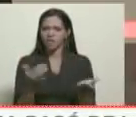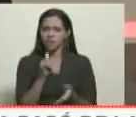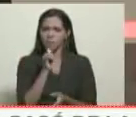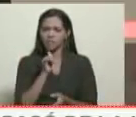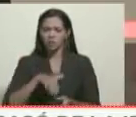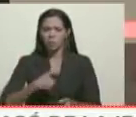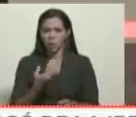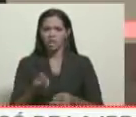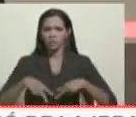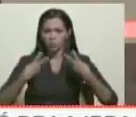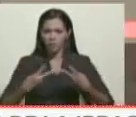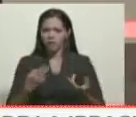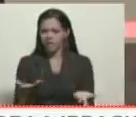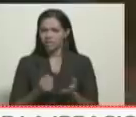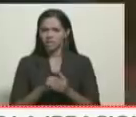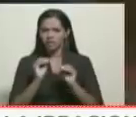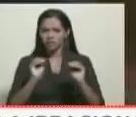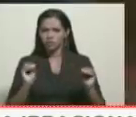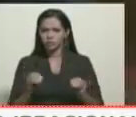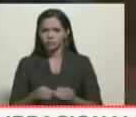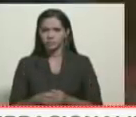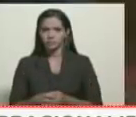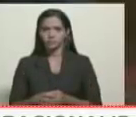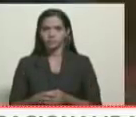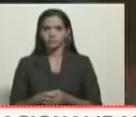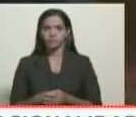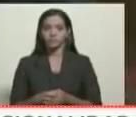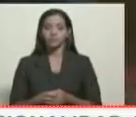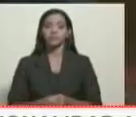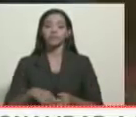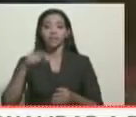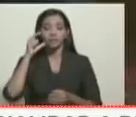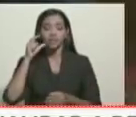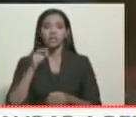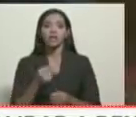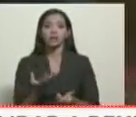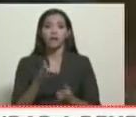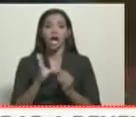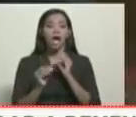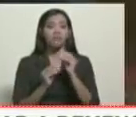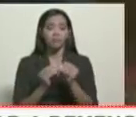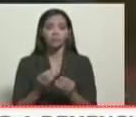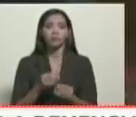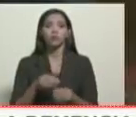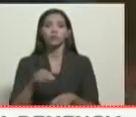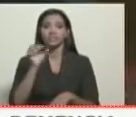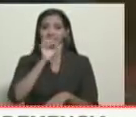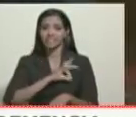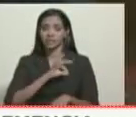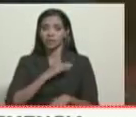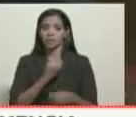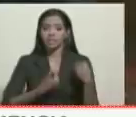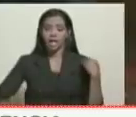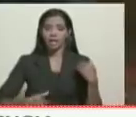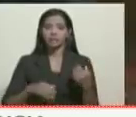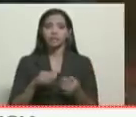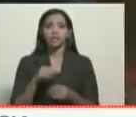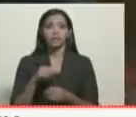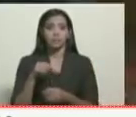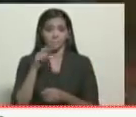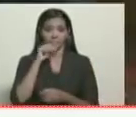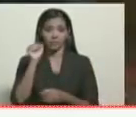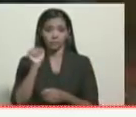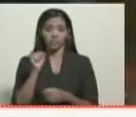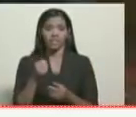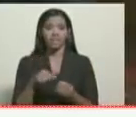actualizar a propósito de este anuncio? Ese día nosotros conversamos con el ciudadano presidente de la República, ese mismo